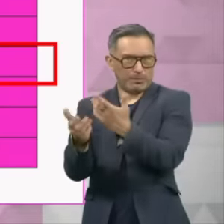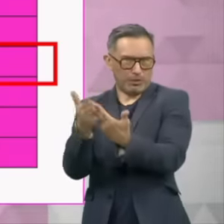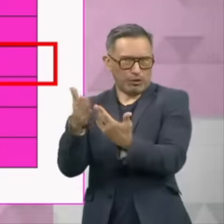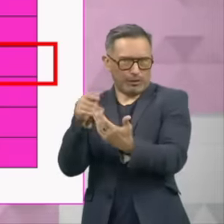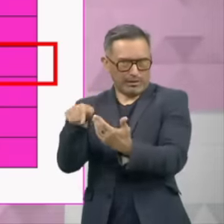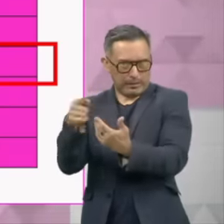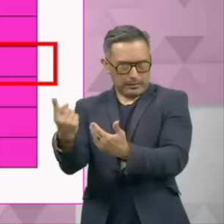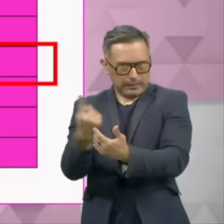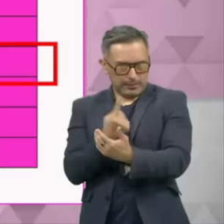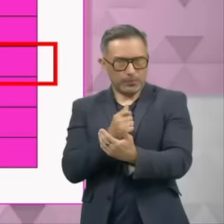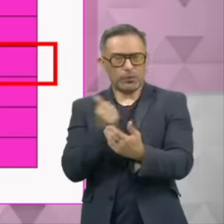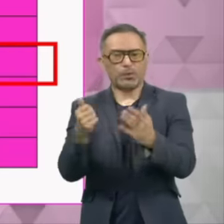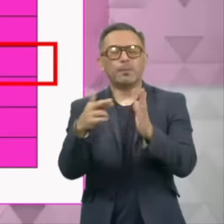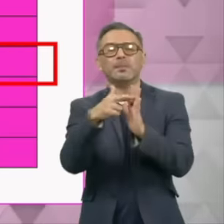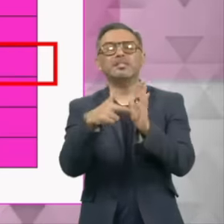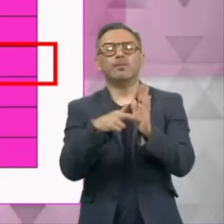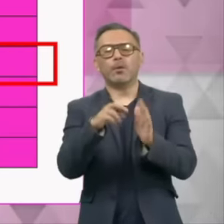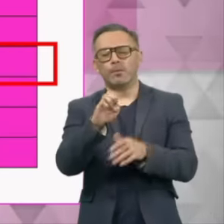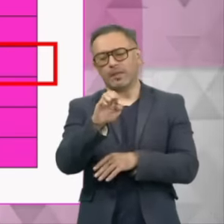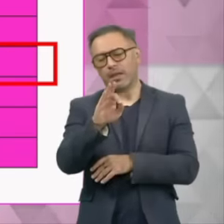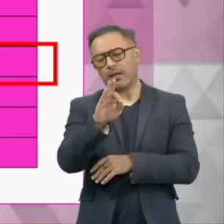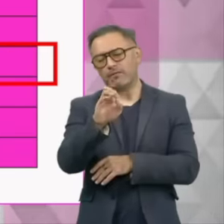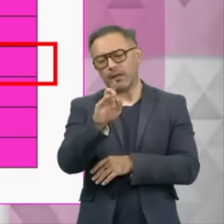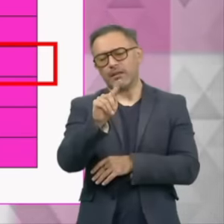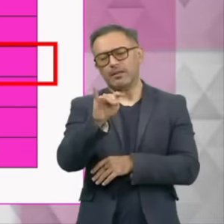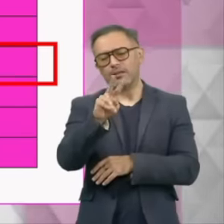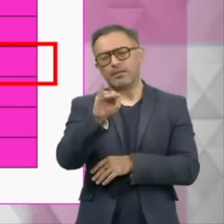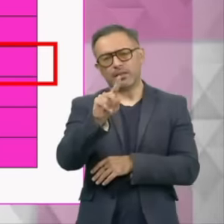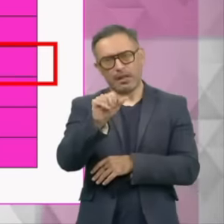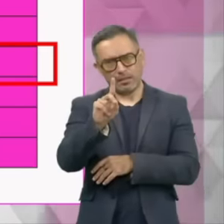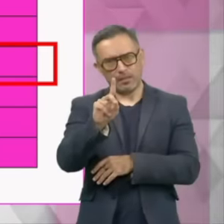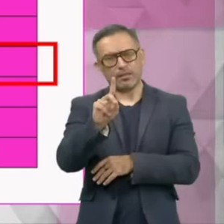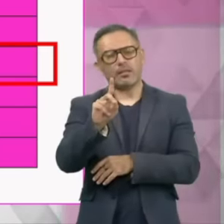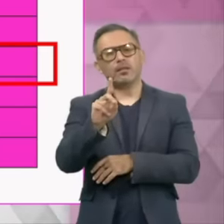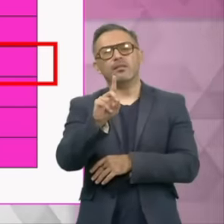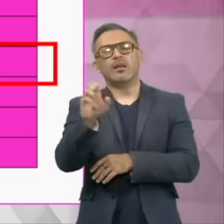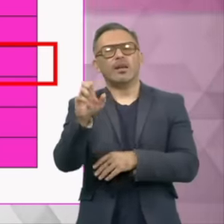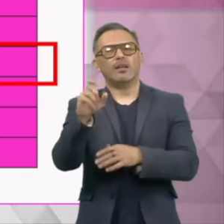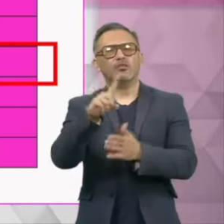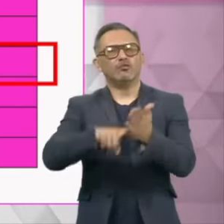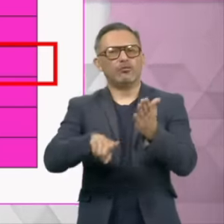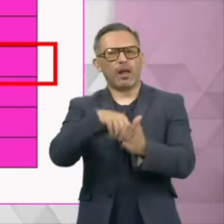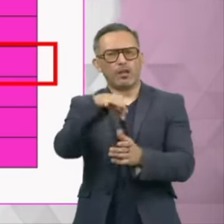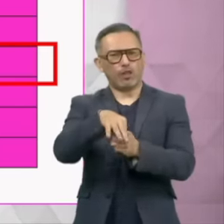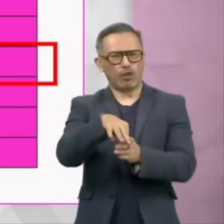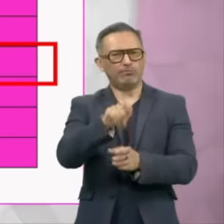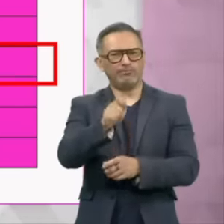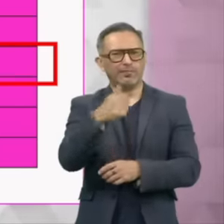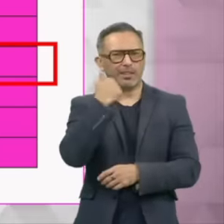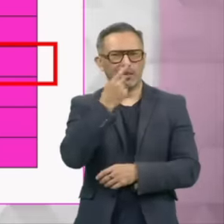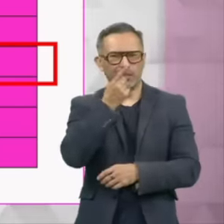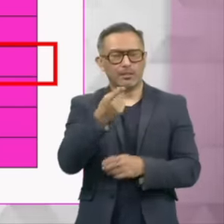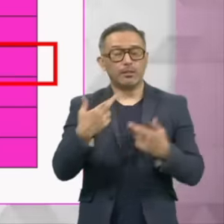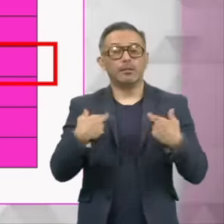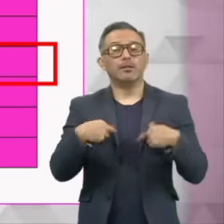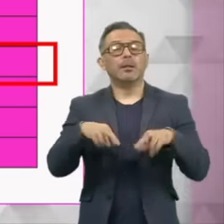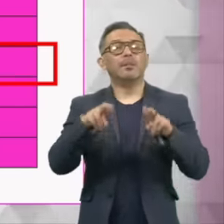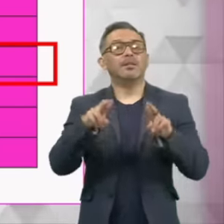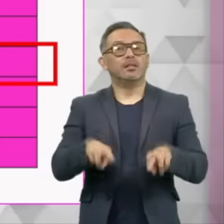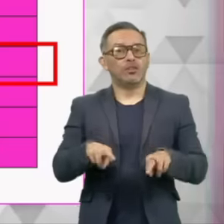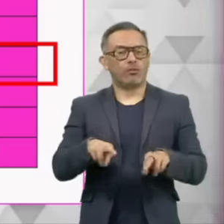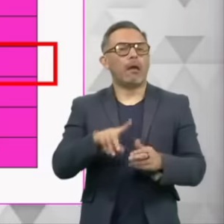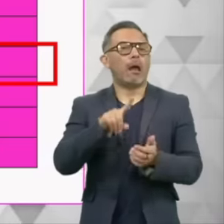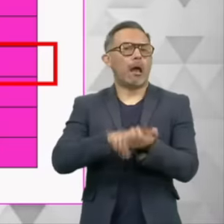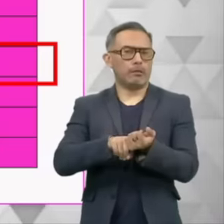principio de efectividad del sufragio, que supone que la representación sea un reflejo de lo